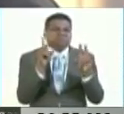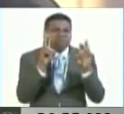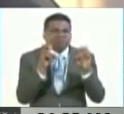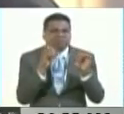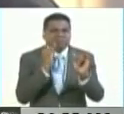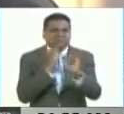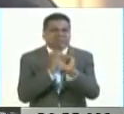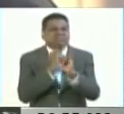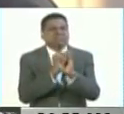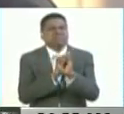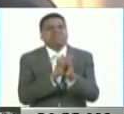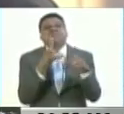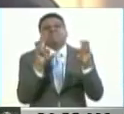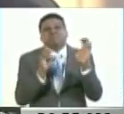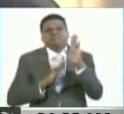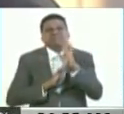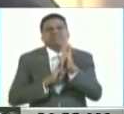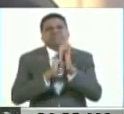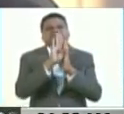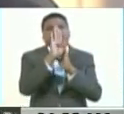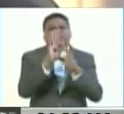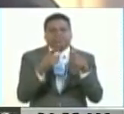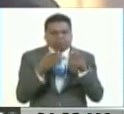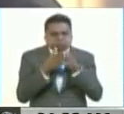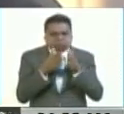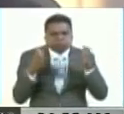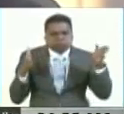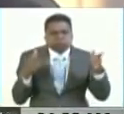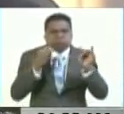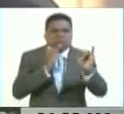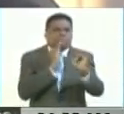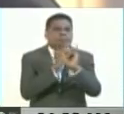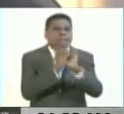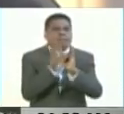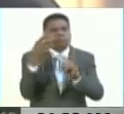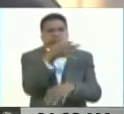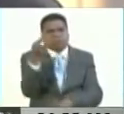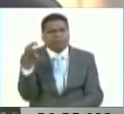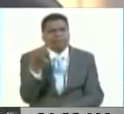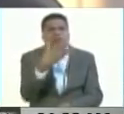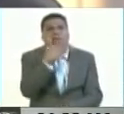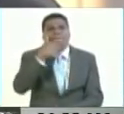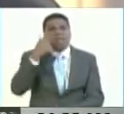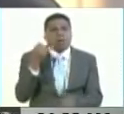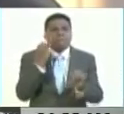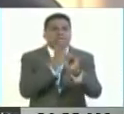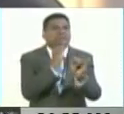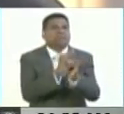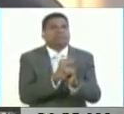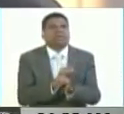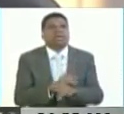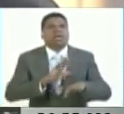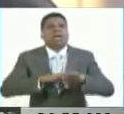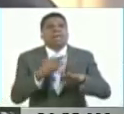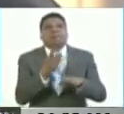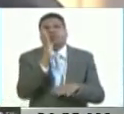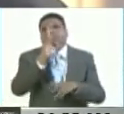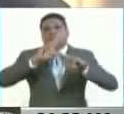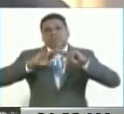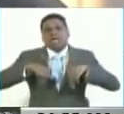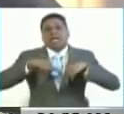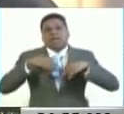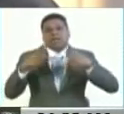también incrementar lo que son los anchos de banda de todos los enlaces de telecomunicaciones. Porque en el caso de denegación de servicio, mientras